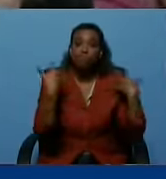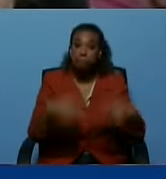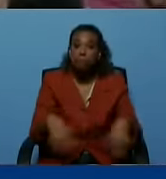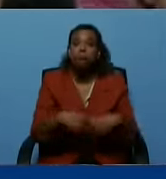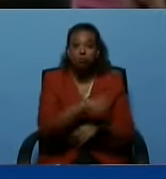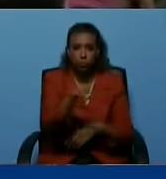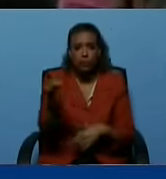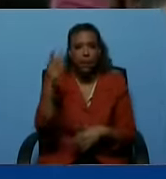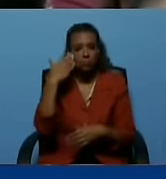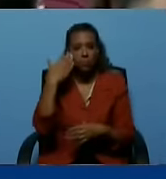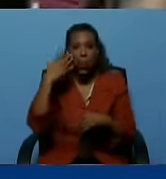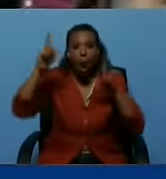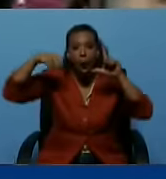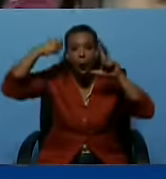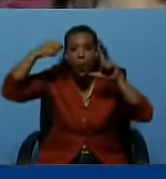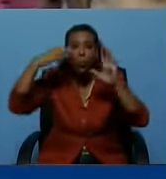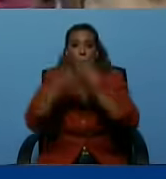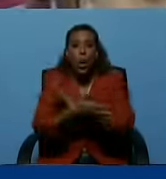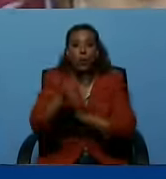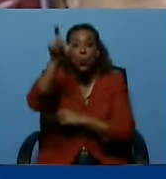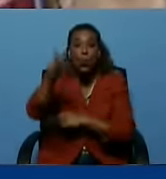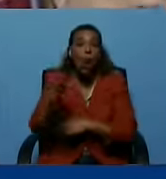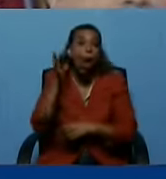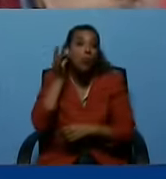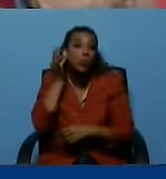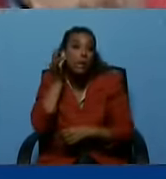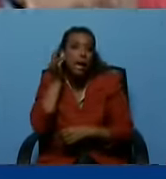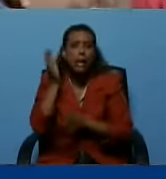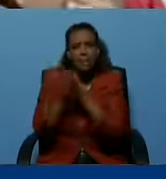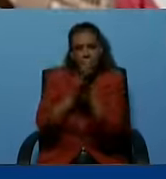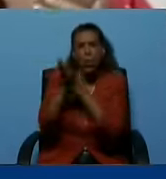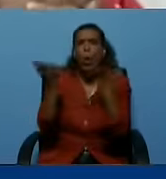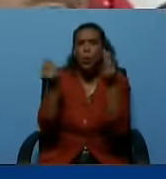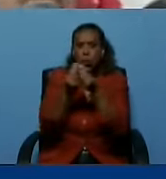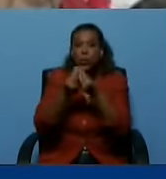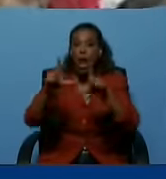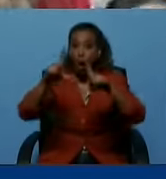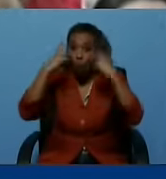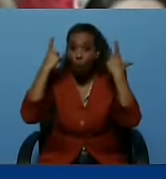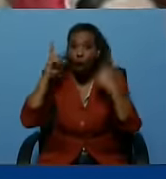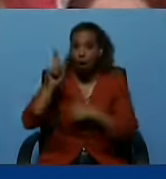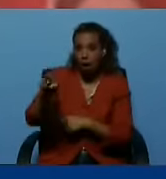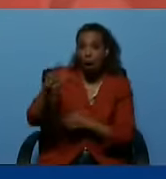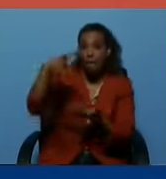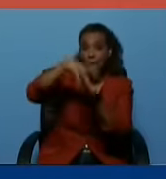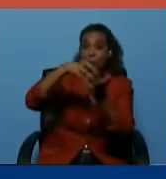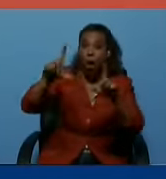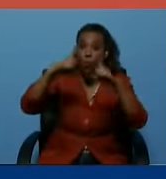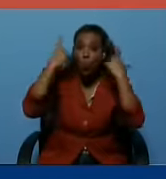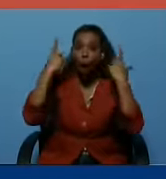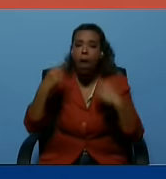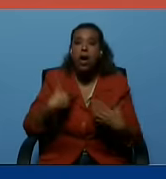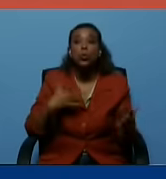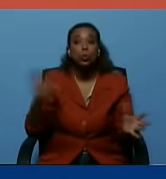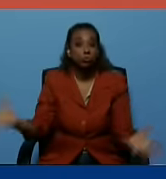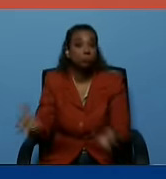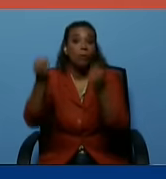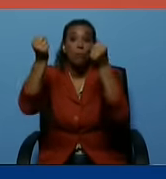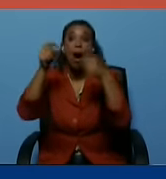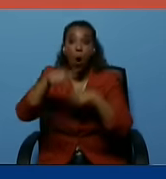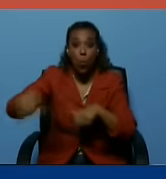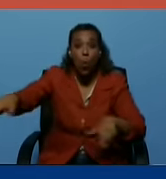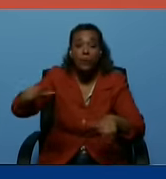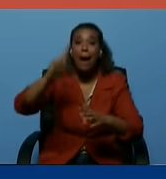Ustedes vieron lo que hicieron con una muchacha emprendedora y su familia en La Guaira, ¿verdad? Nosotros salvamos